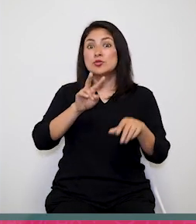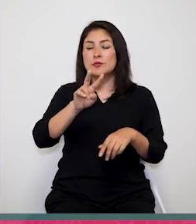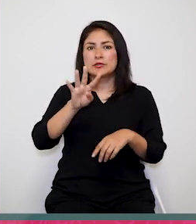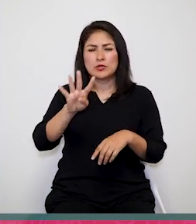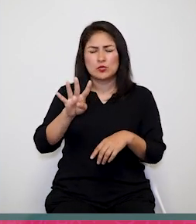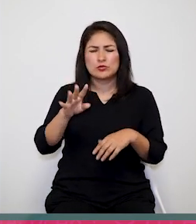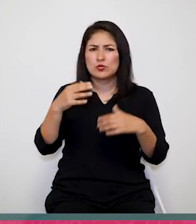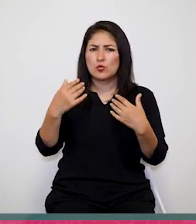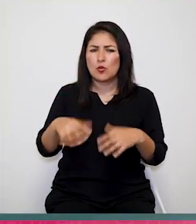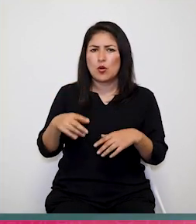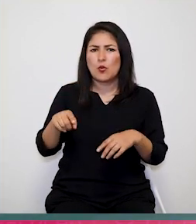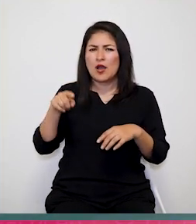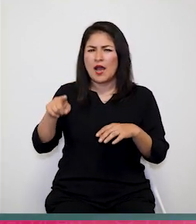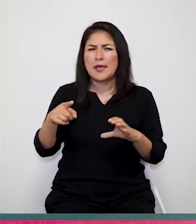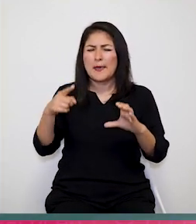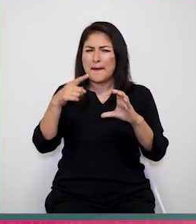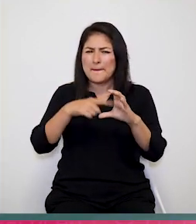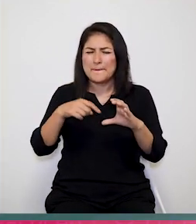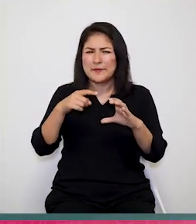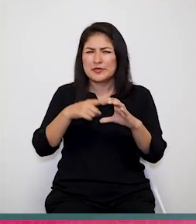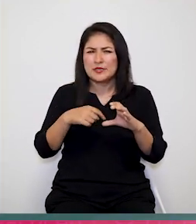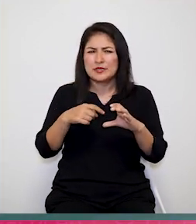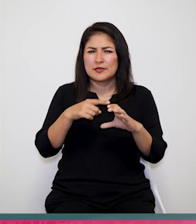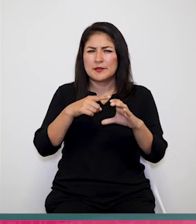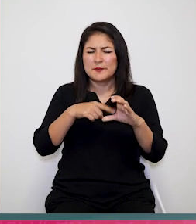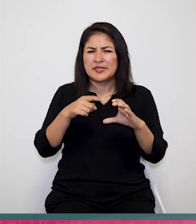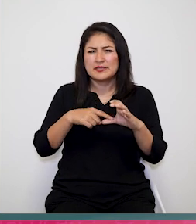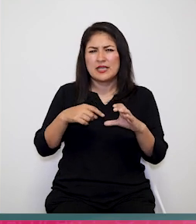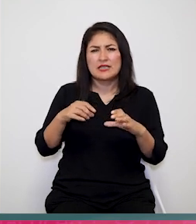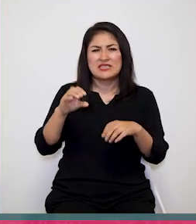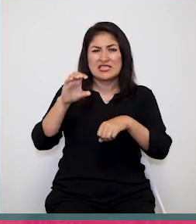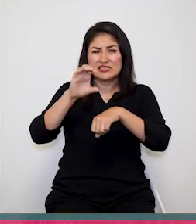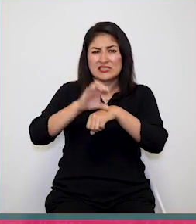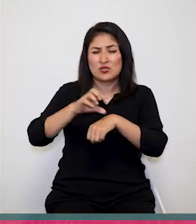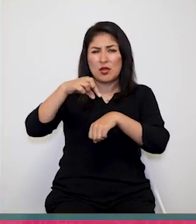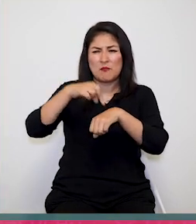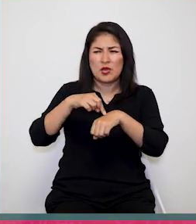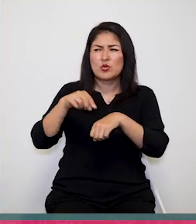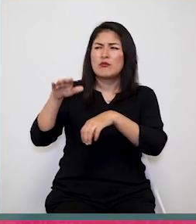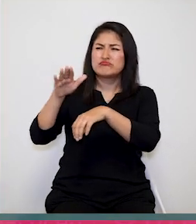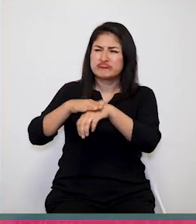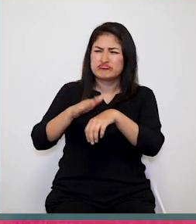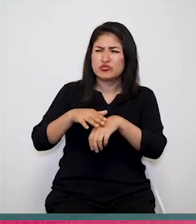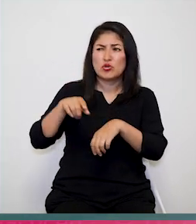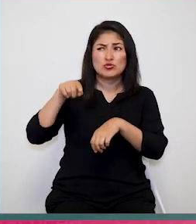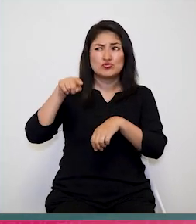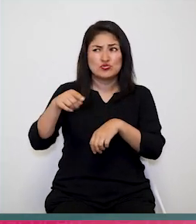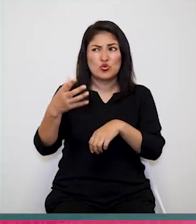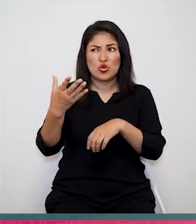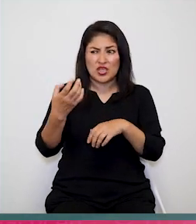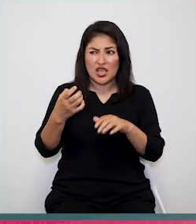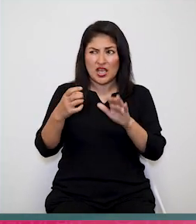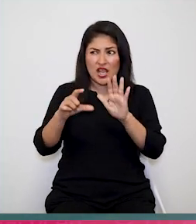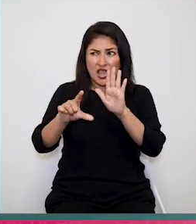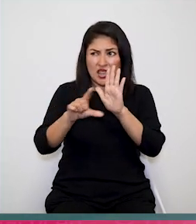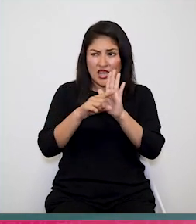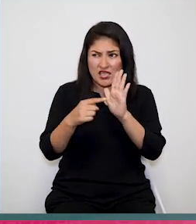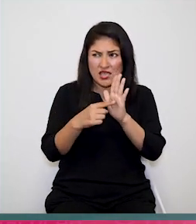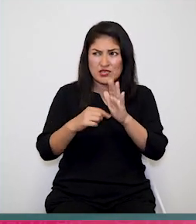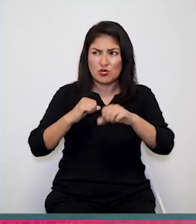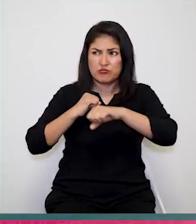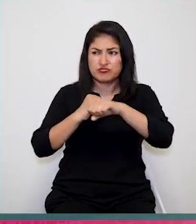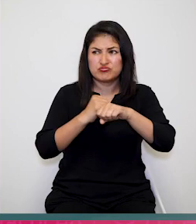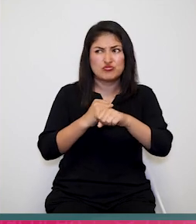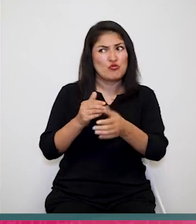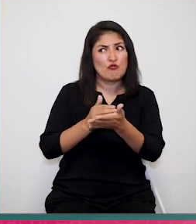habían anticipado las minas de Cerro del Paso, que era abogado y varias compañías, que si él seguía pretendiendo que se promulgaran